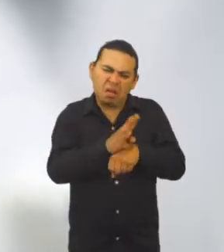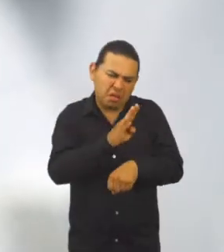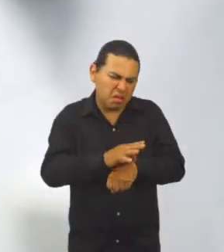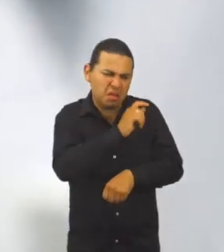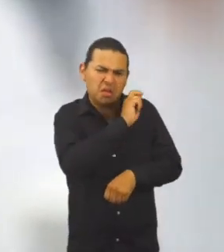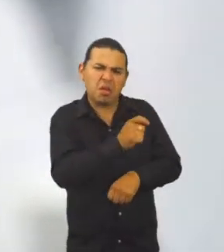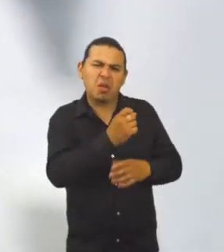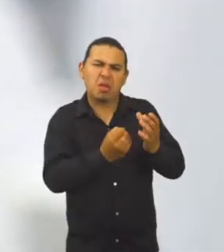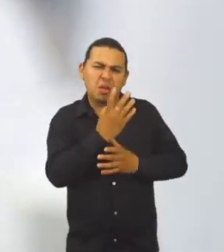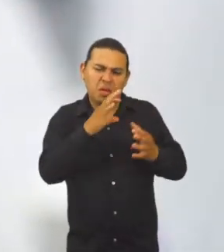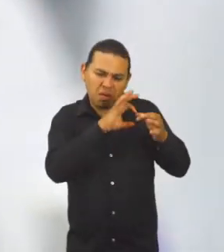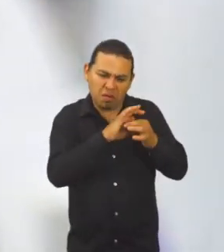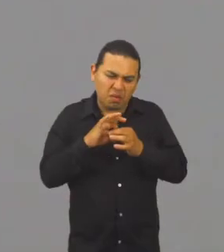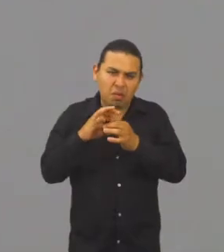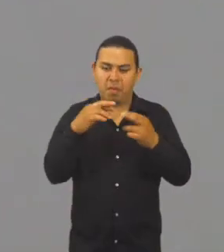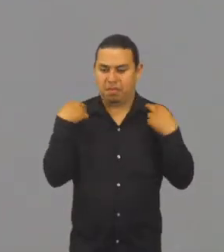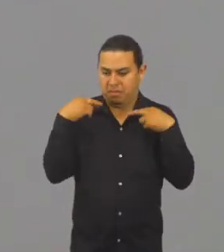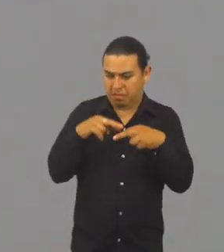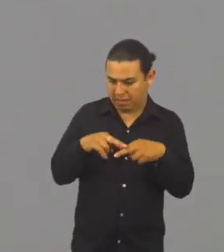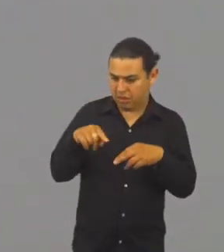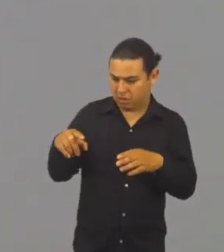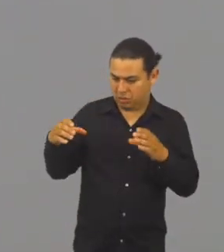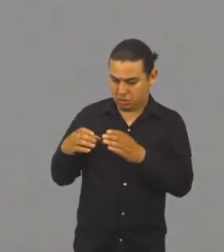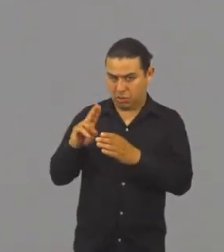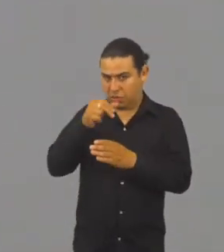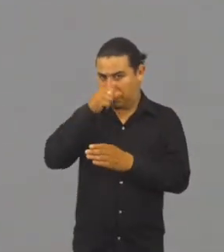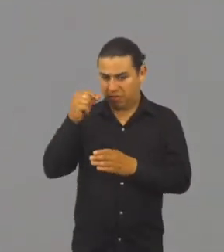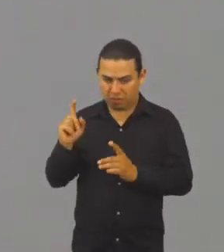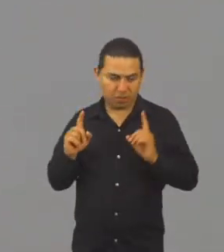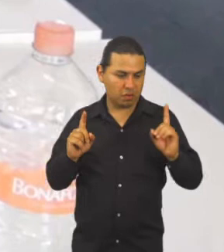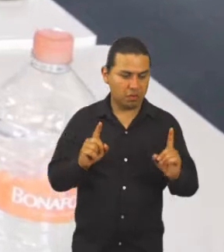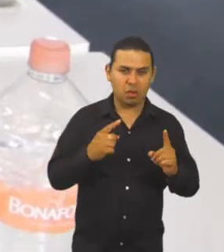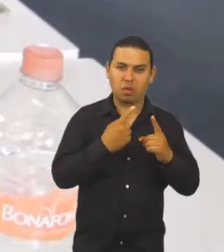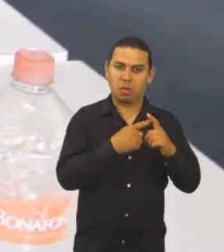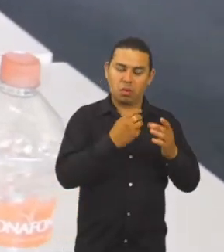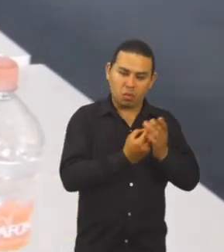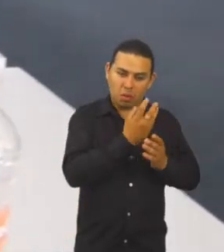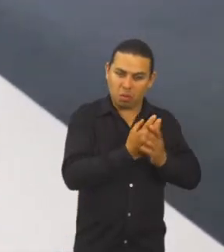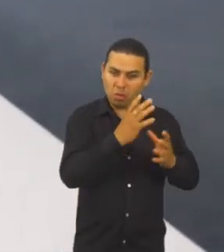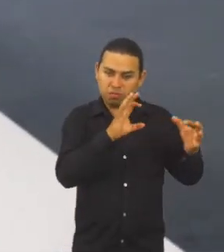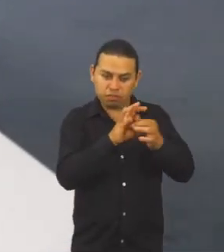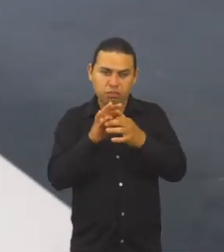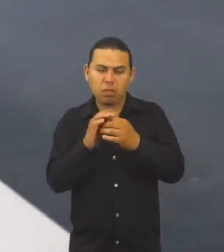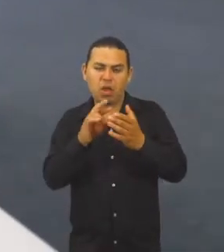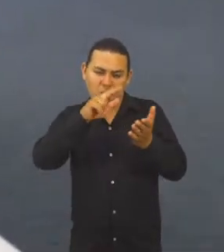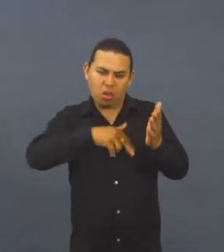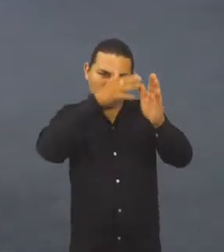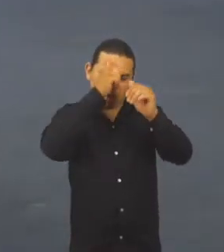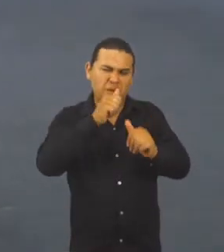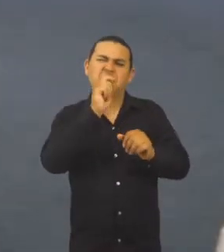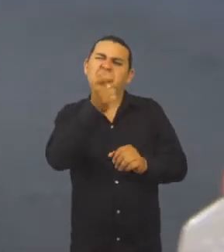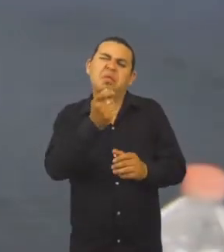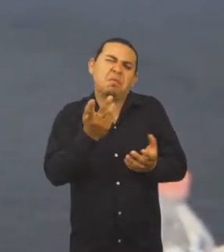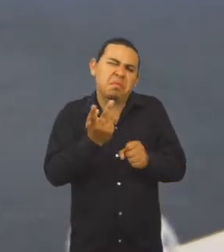comentar qué beneficios tiene la vinculación entre los cuerpos académicos de la UAPJO y la Universidad Autónoma de Chiapas?